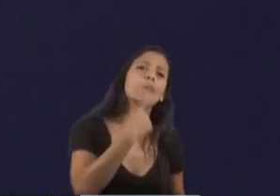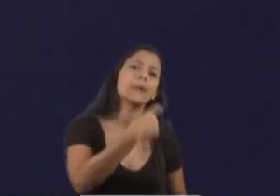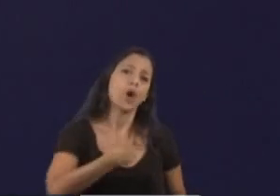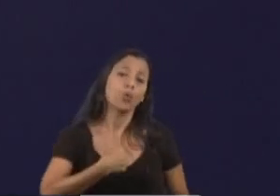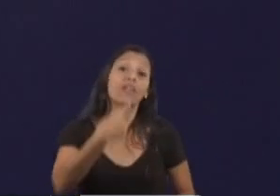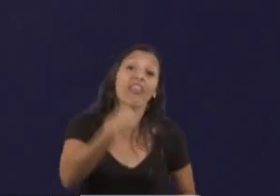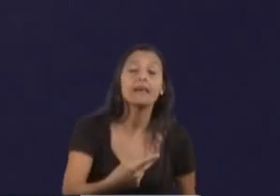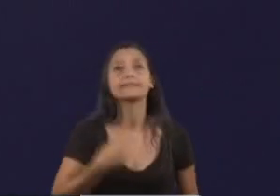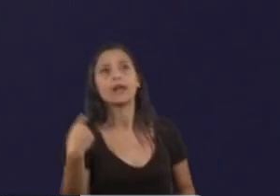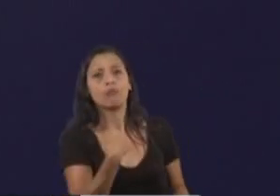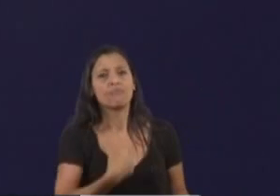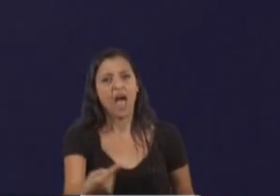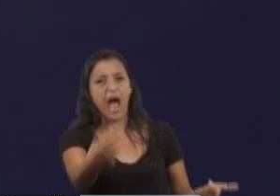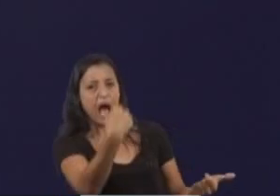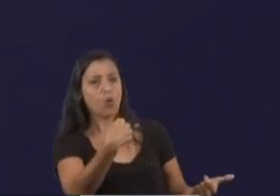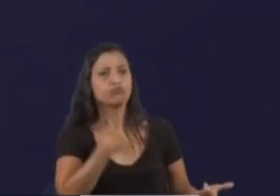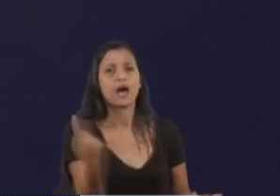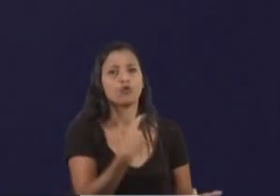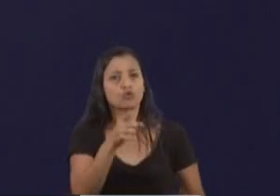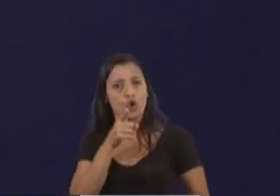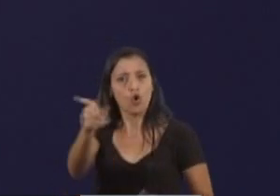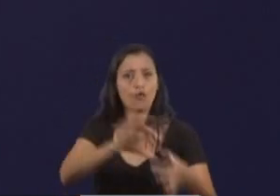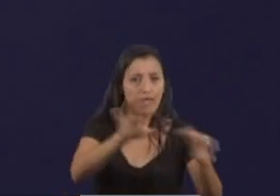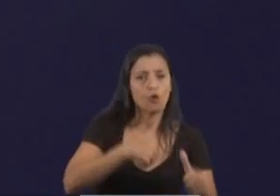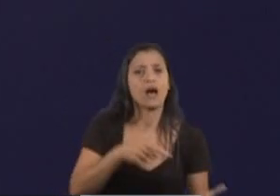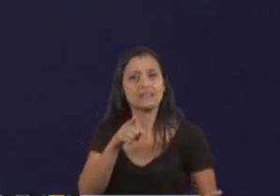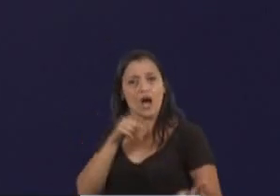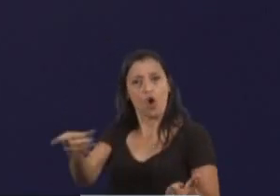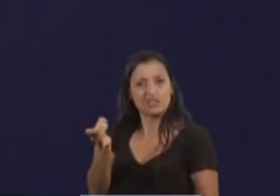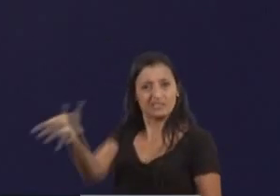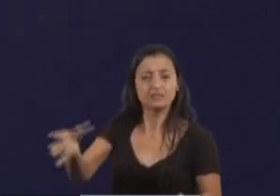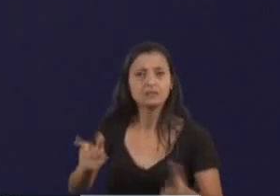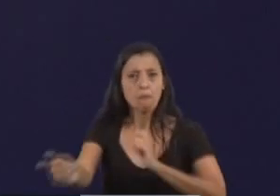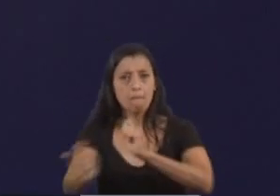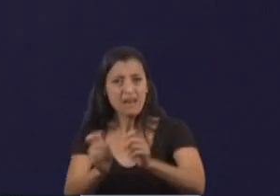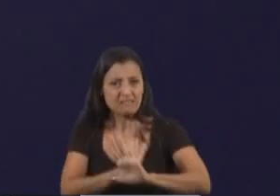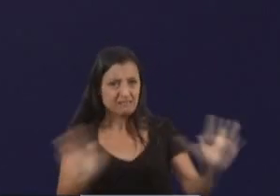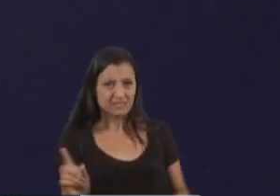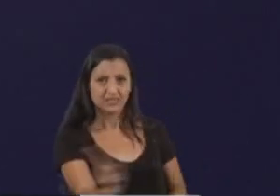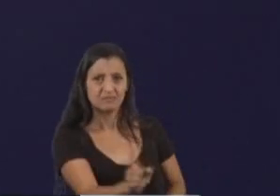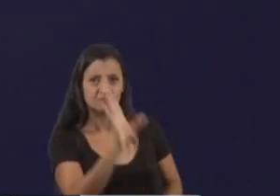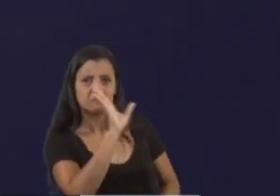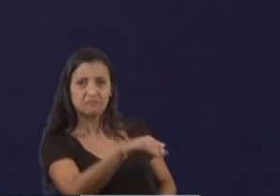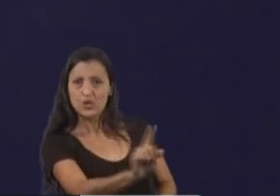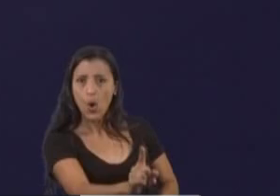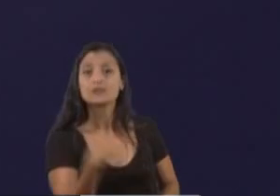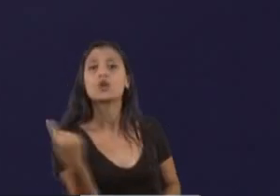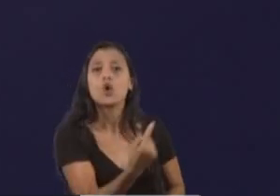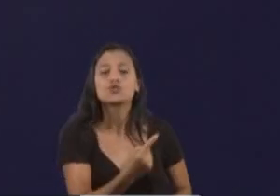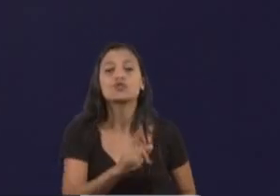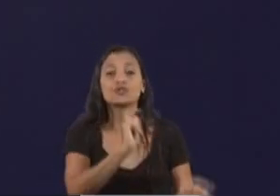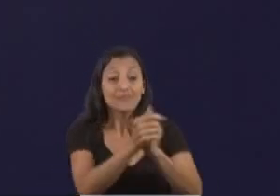de antidemocráticos y de estar en contra de la prensa, y era simplemente que habíamos movido de lugar a los periodistas por una cuestión